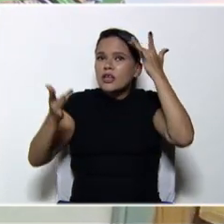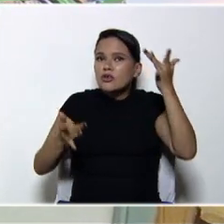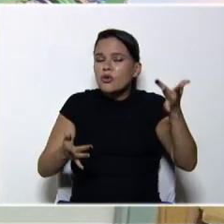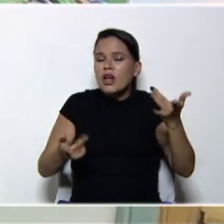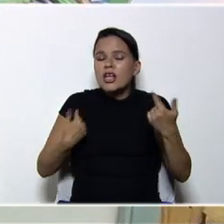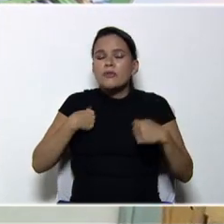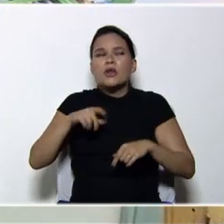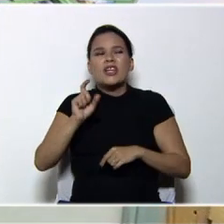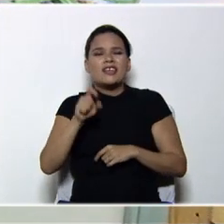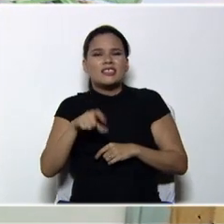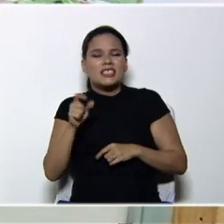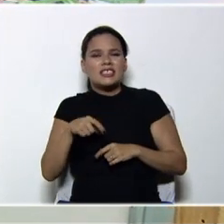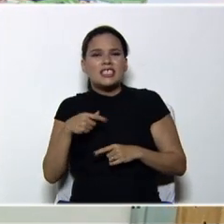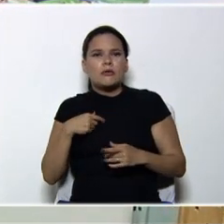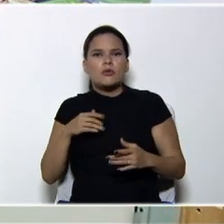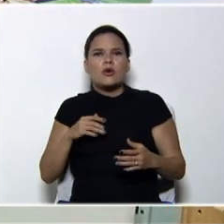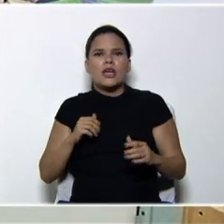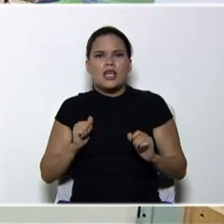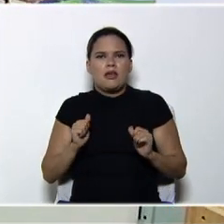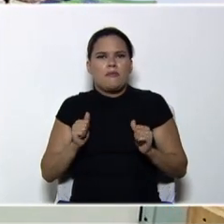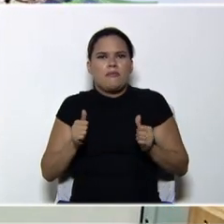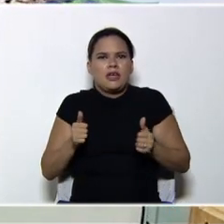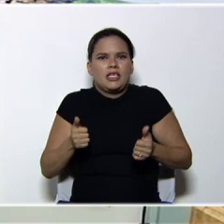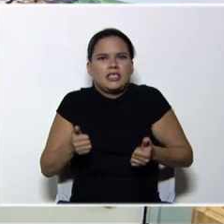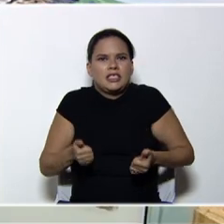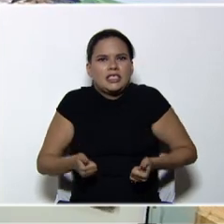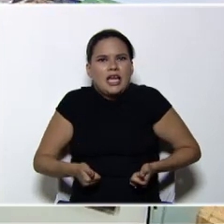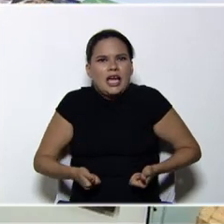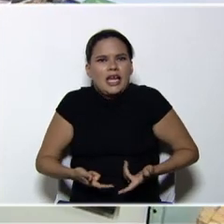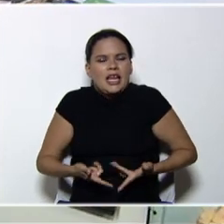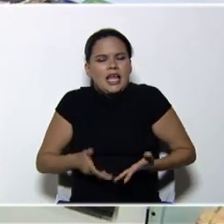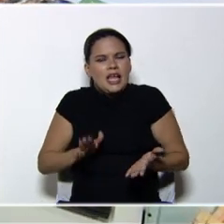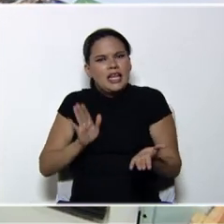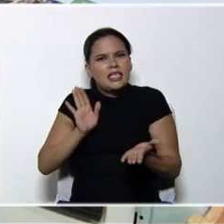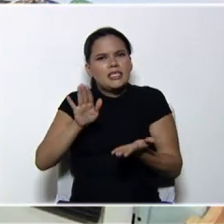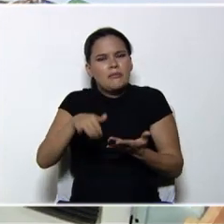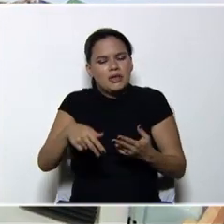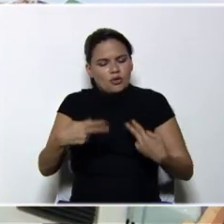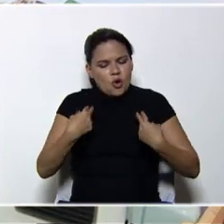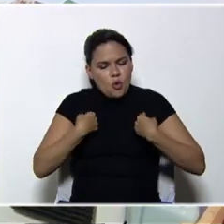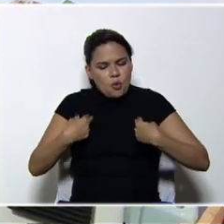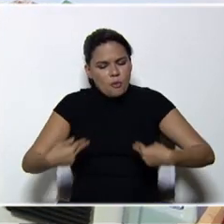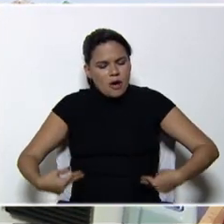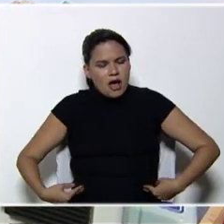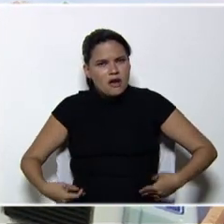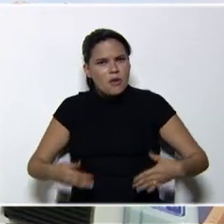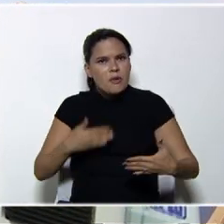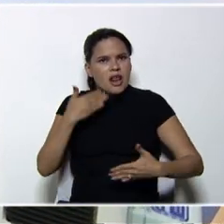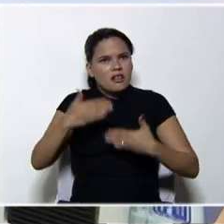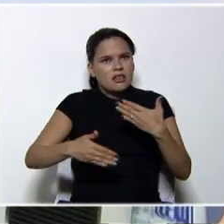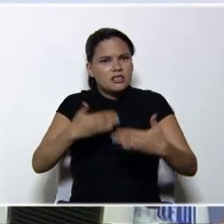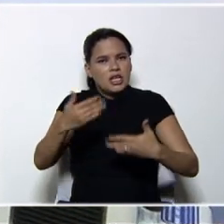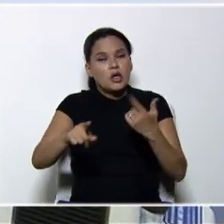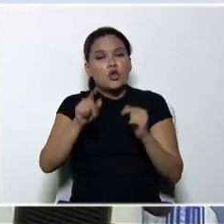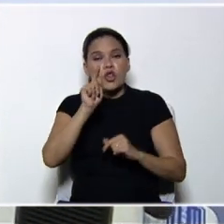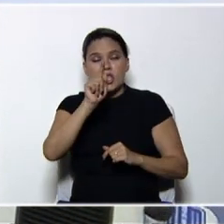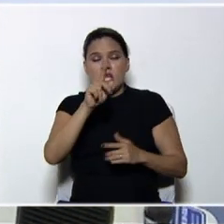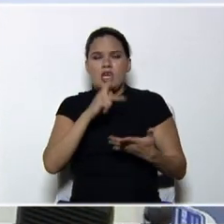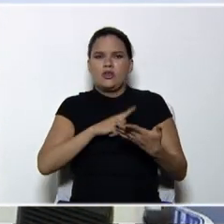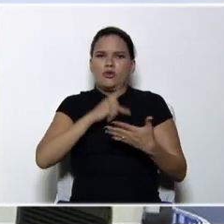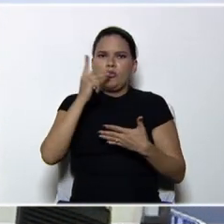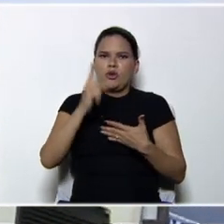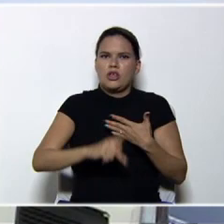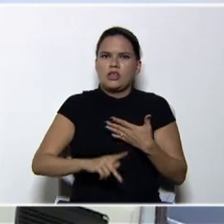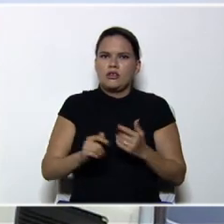embargo necesitamos dar ese paso cualitativo, es decir, ese paso a lo humano para el desarrollo de esos proyectos, ¿verdad?